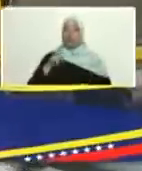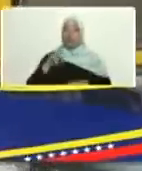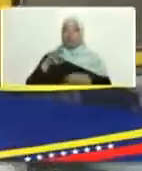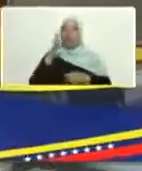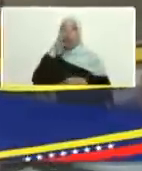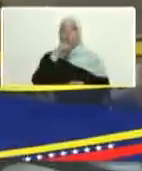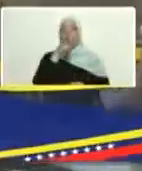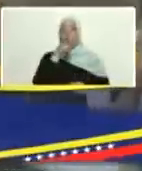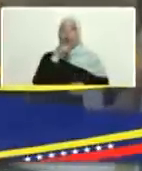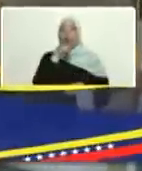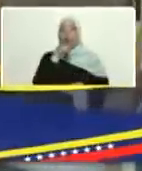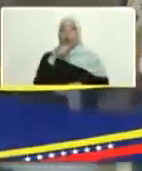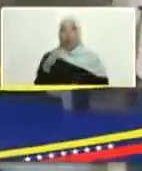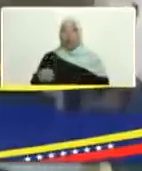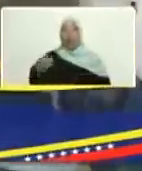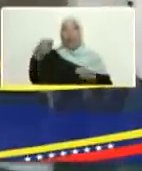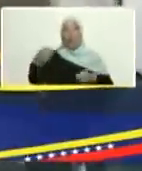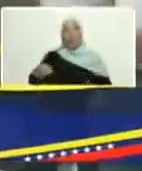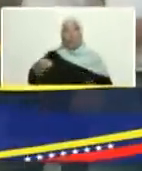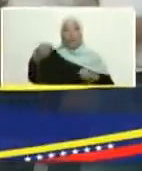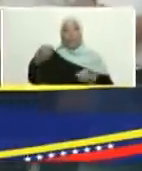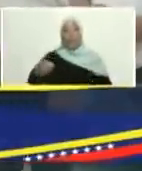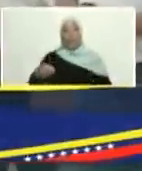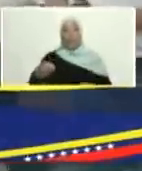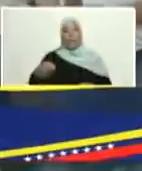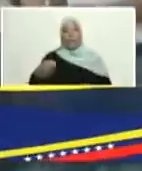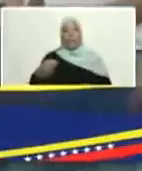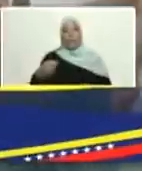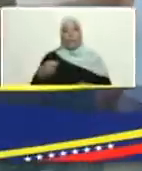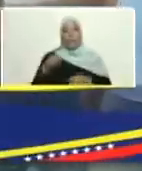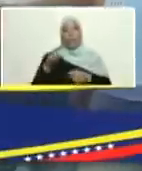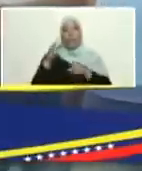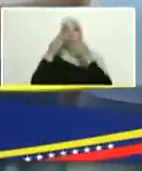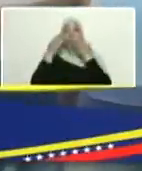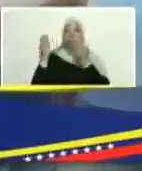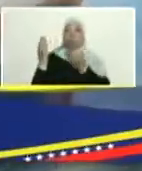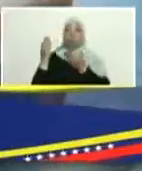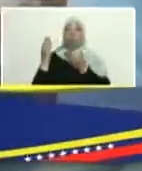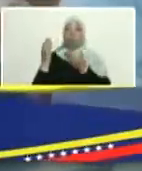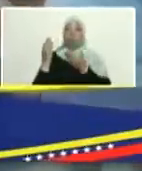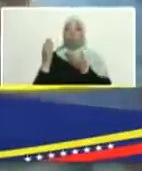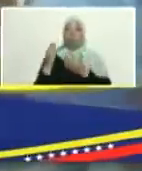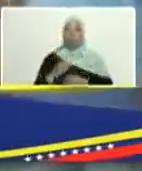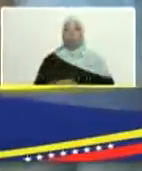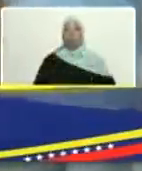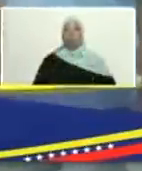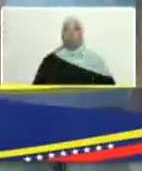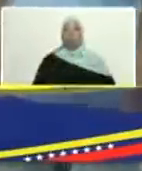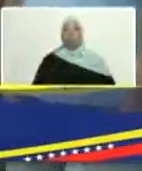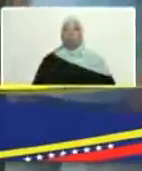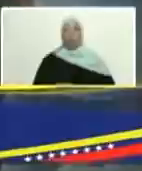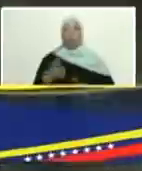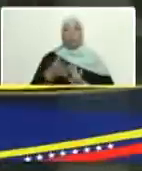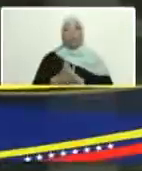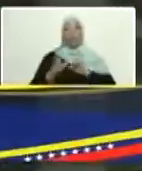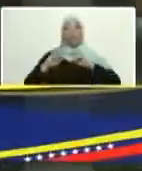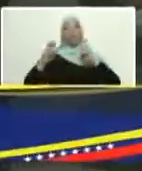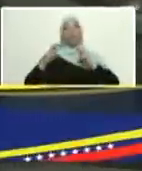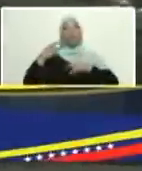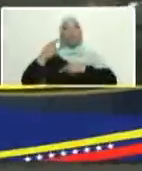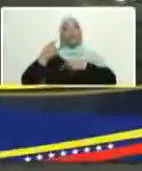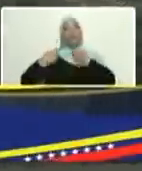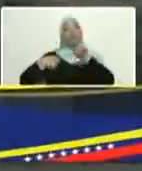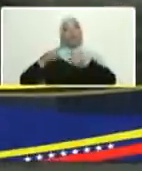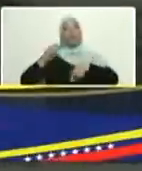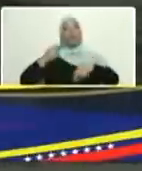Para que se fije, esto en lo que es el tema económico, ha